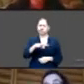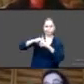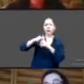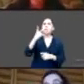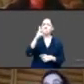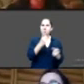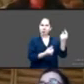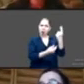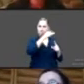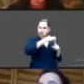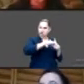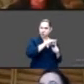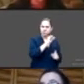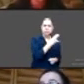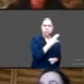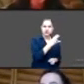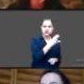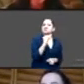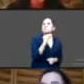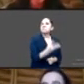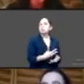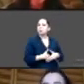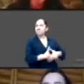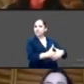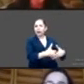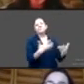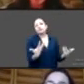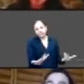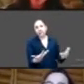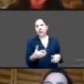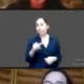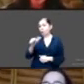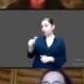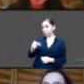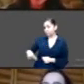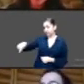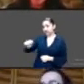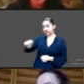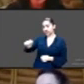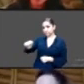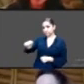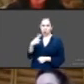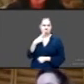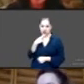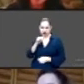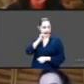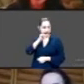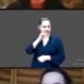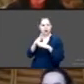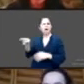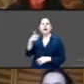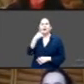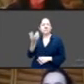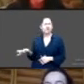razones, el 40% que no usa métodos anticonceptivos, argumentan que no utilizan porque no planeaban tener relaciones